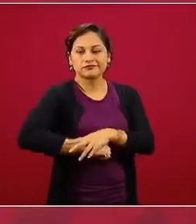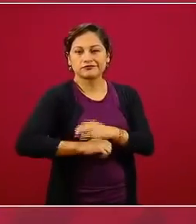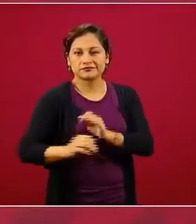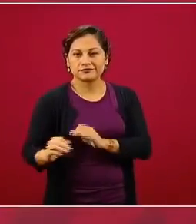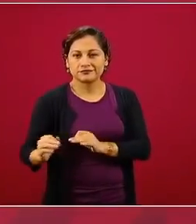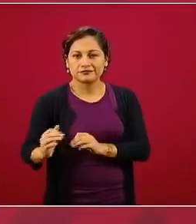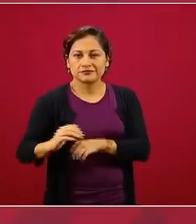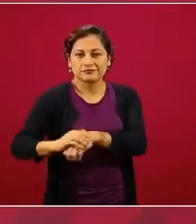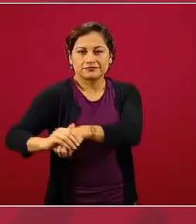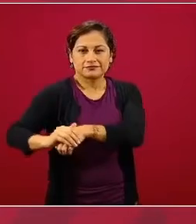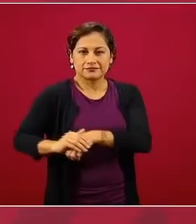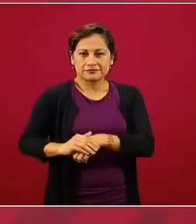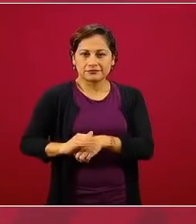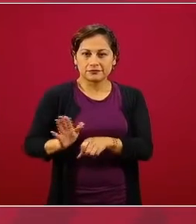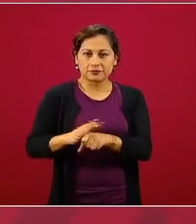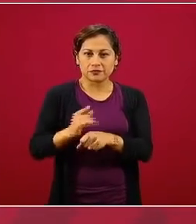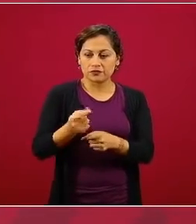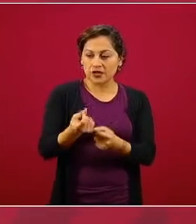palomeaban.